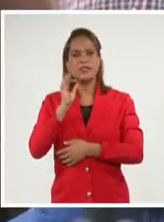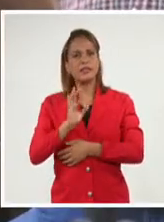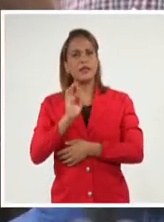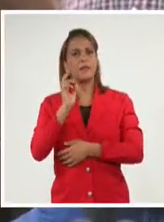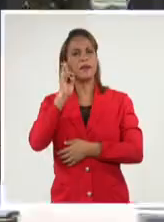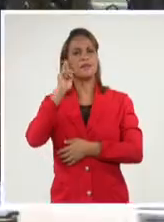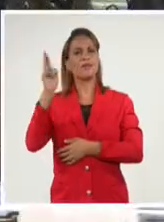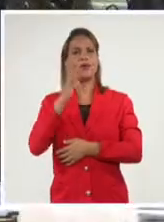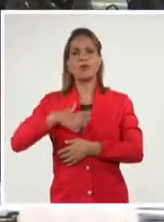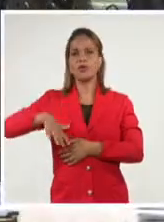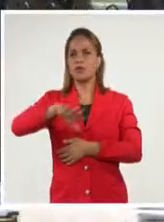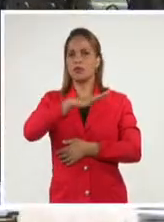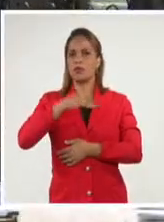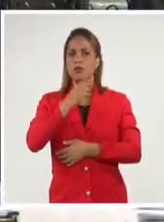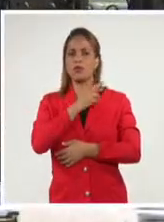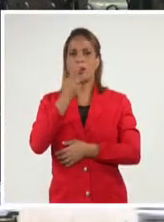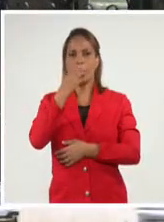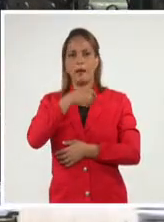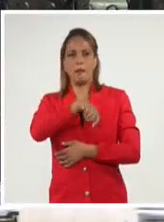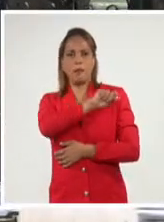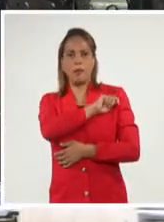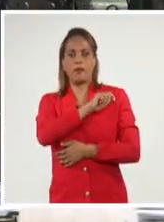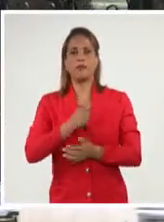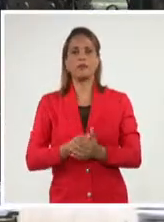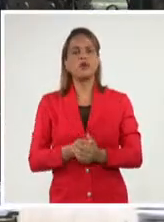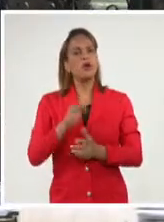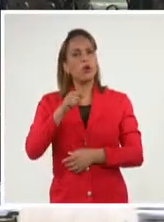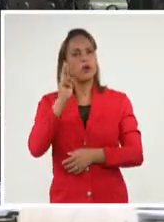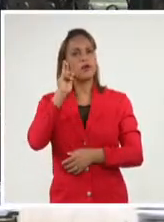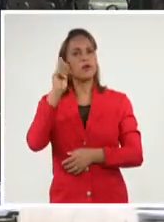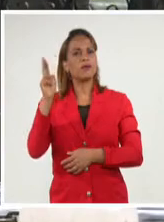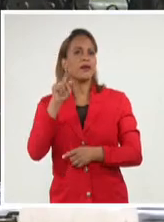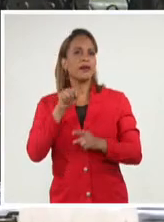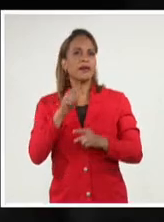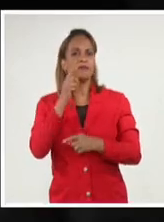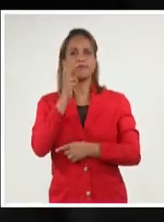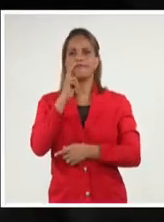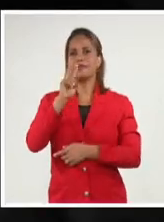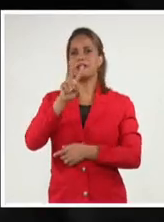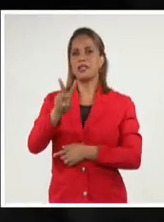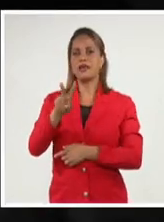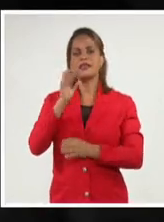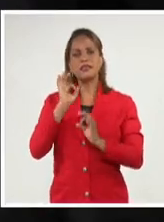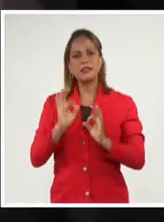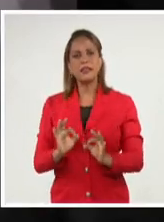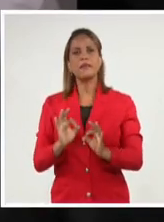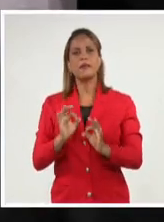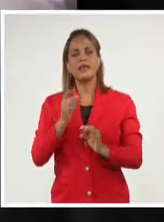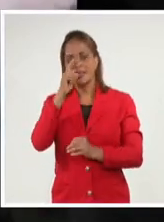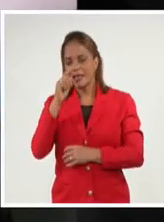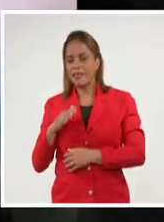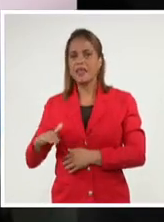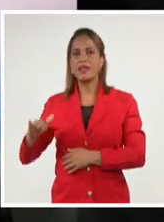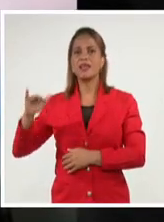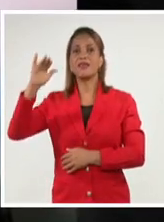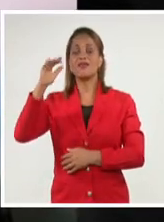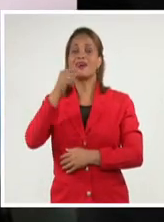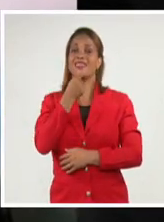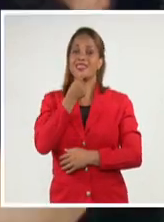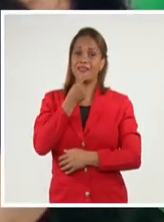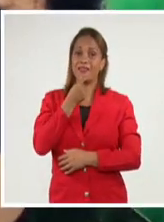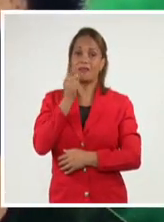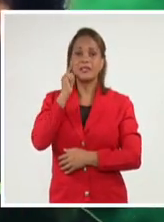su pueblo. Vale recordarlo hoy con esa mirada enérgica y emprendedora que asumió desde la infancia hasta la vejez que